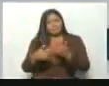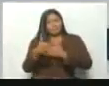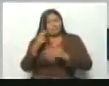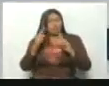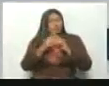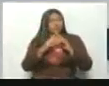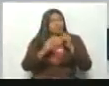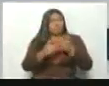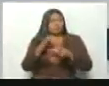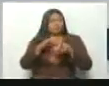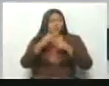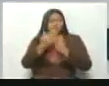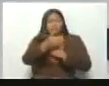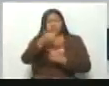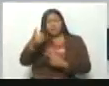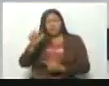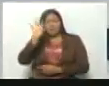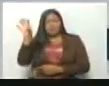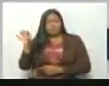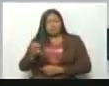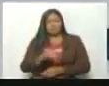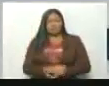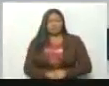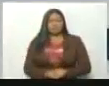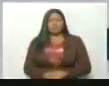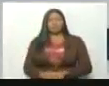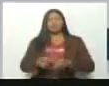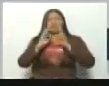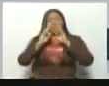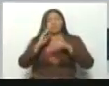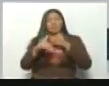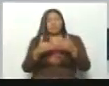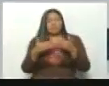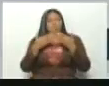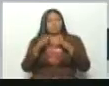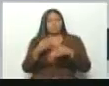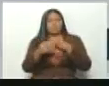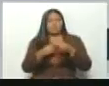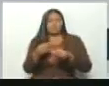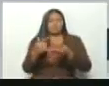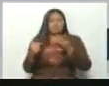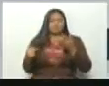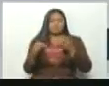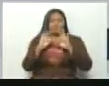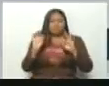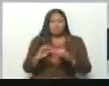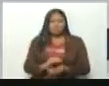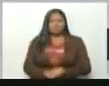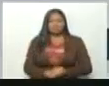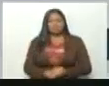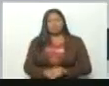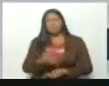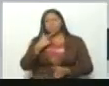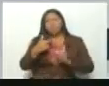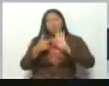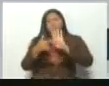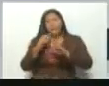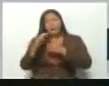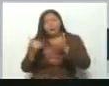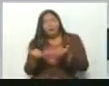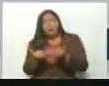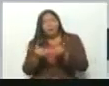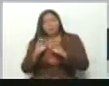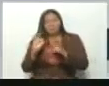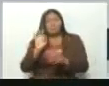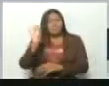de conocer la situación de cada uno de los países. Así esto es. Lleva a un resultado que permita generar una serie de aspectos que se puedan aplicar